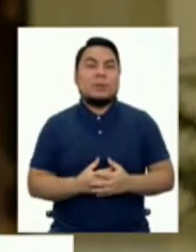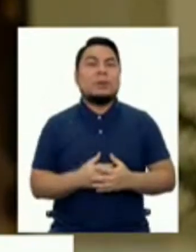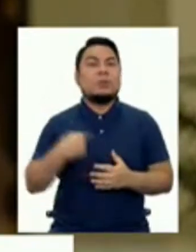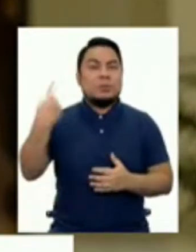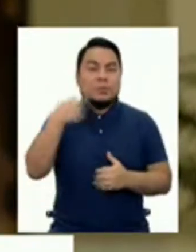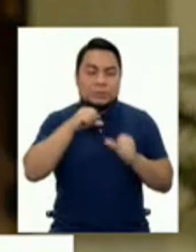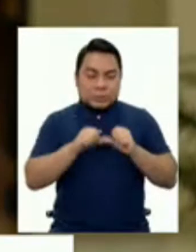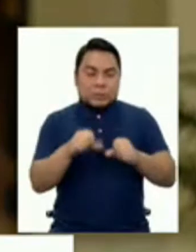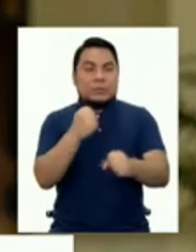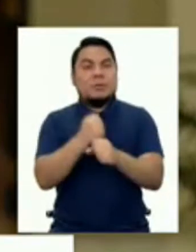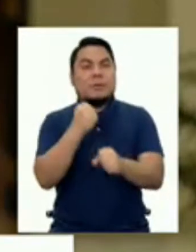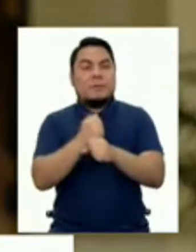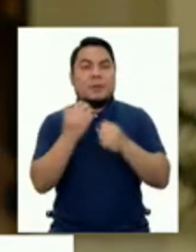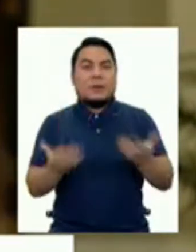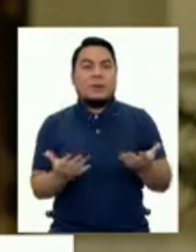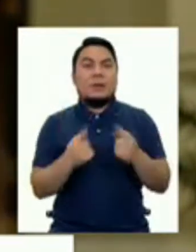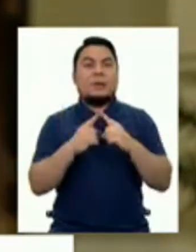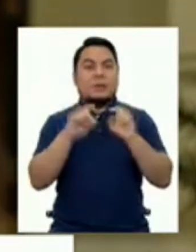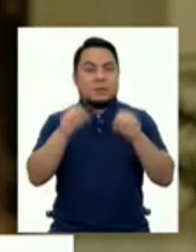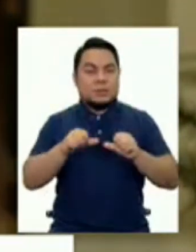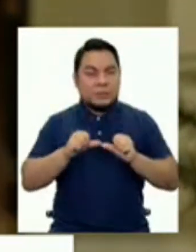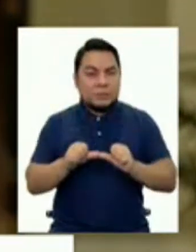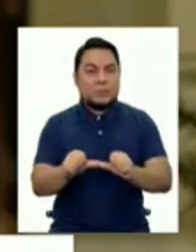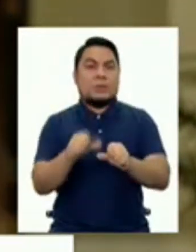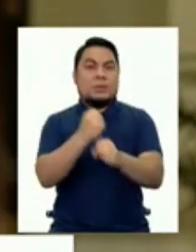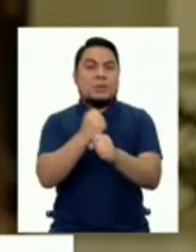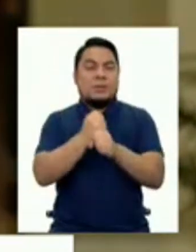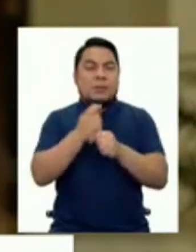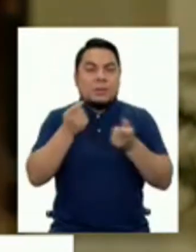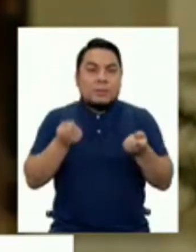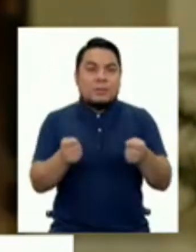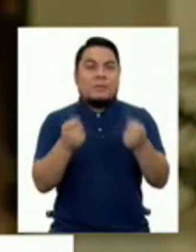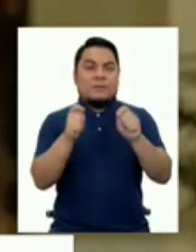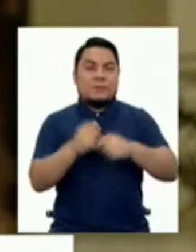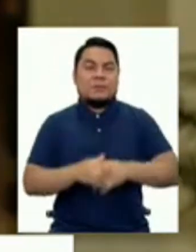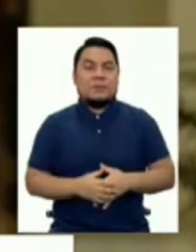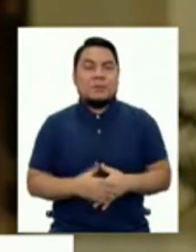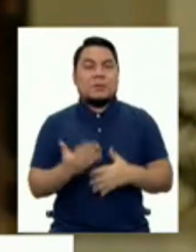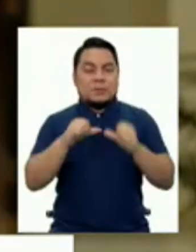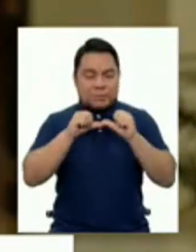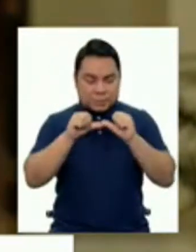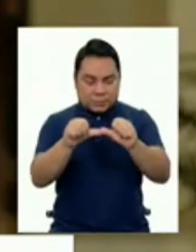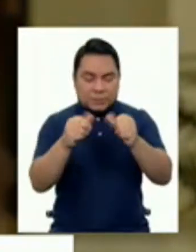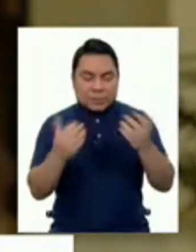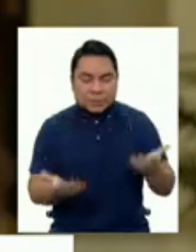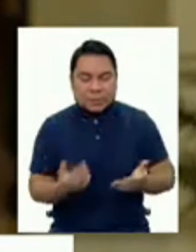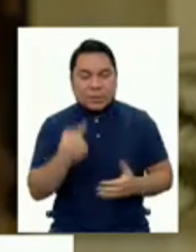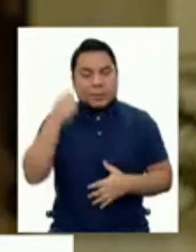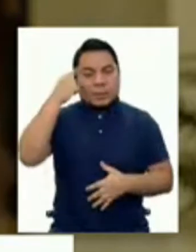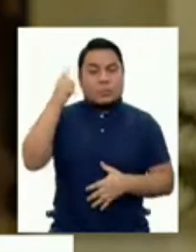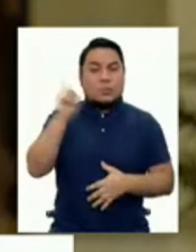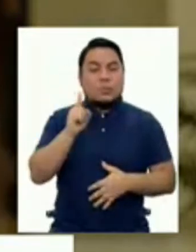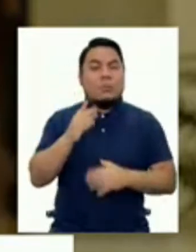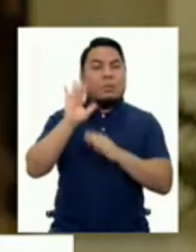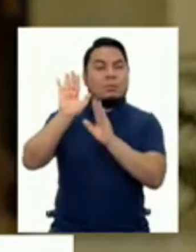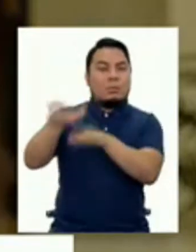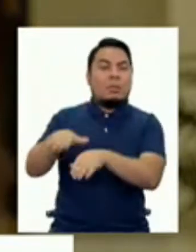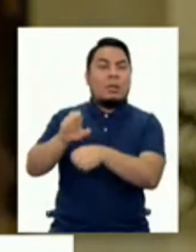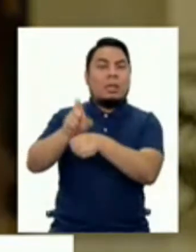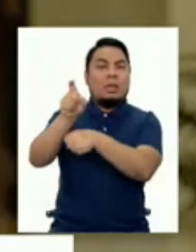seguir trabajando en ese sentido, vamos a seguir esforzándonos, vamos a seguir sin descuidar la